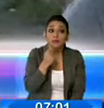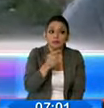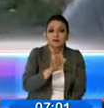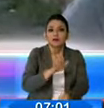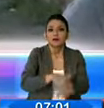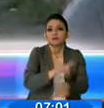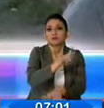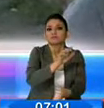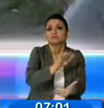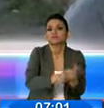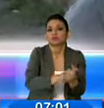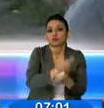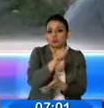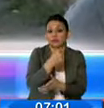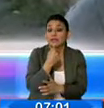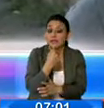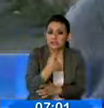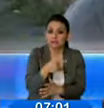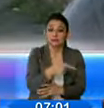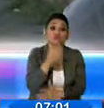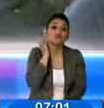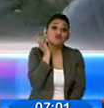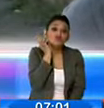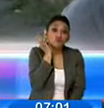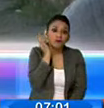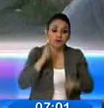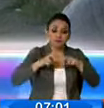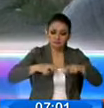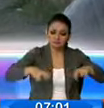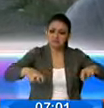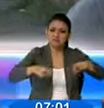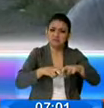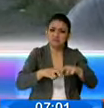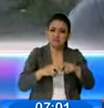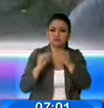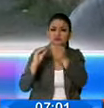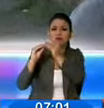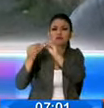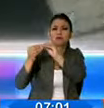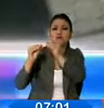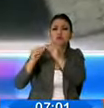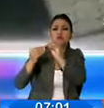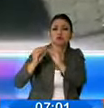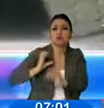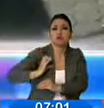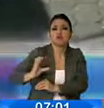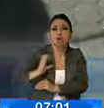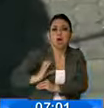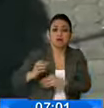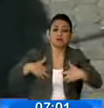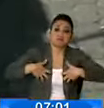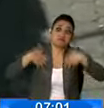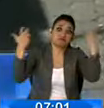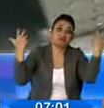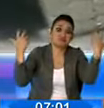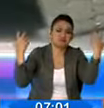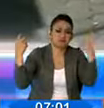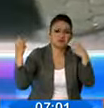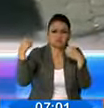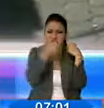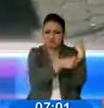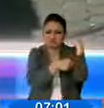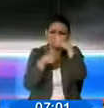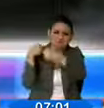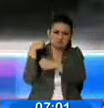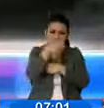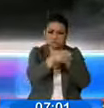sido eso, que la mujer ha estado ahí, dice, creo que besándose con el mismo cuñado. Las palabras se transformaron en puños y